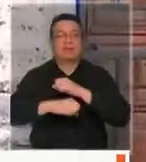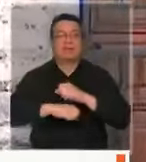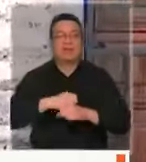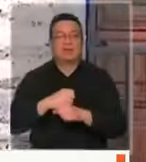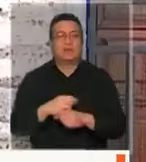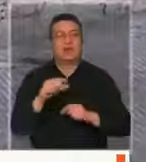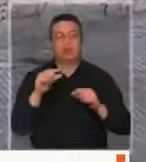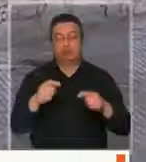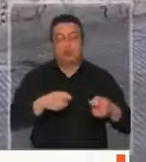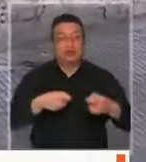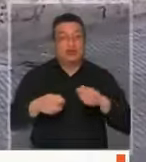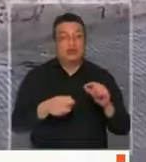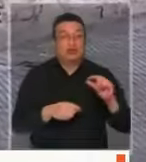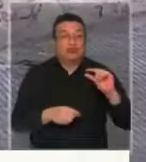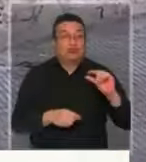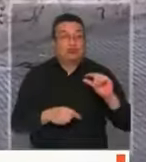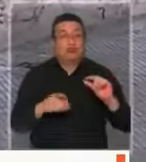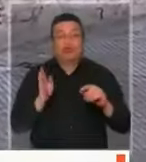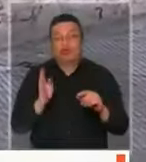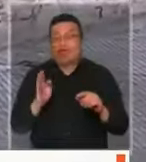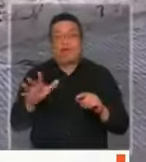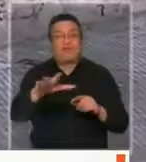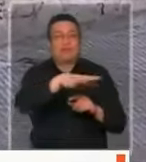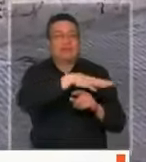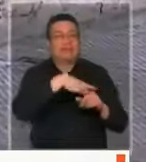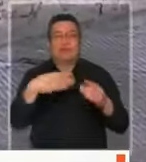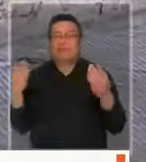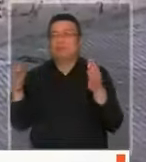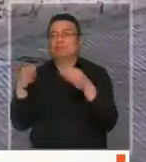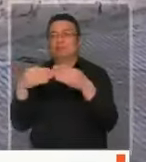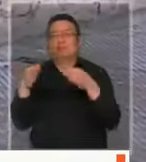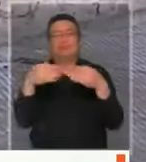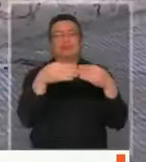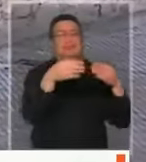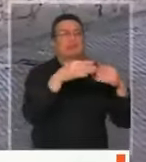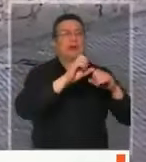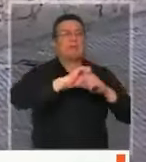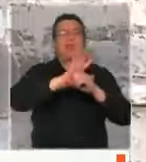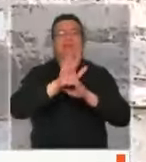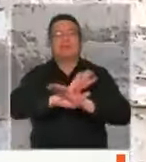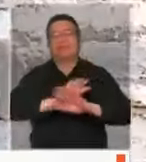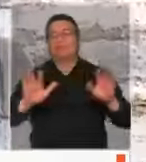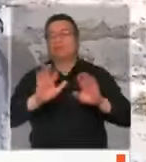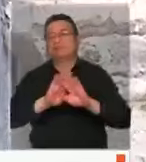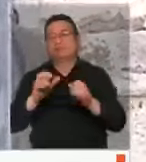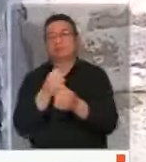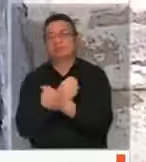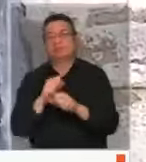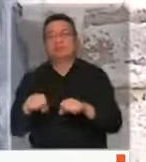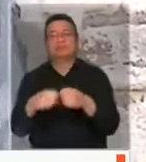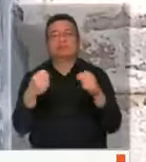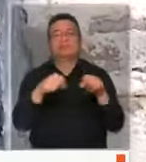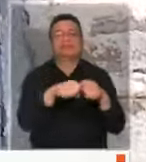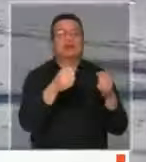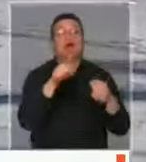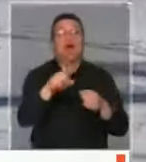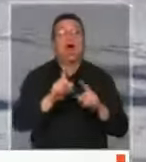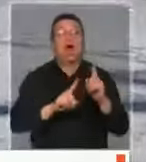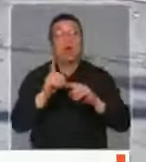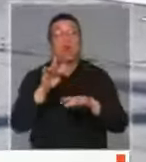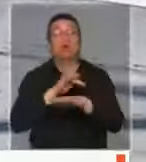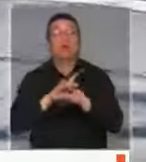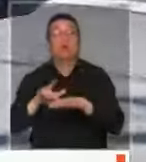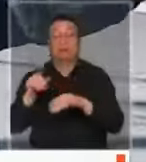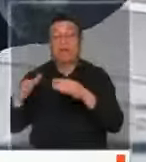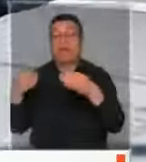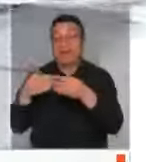pocos negocios que aún se mantiene en la manzana. Muchos cerraron en la pandemia y a la fecha aún esos lugares siguen desocupados. En toda esta